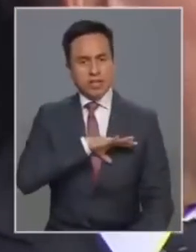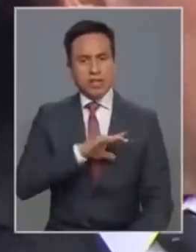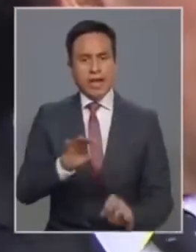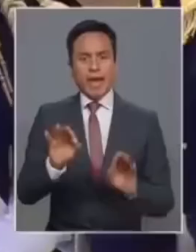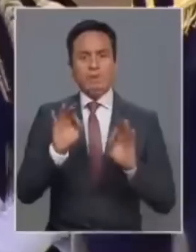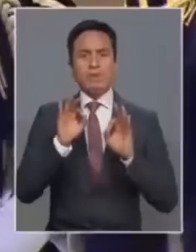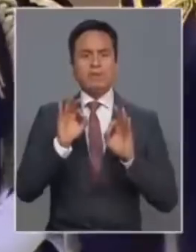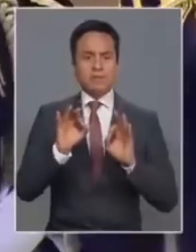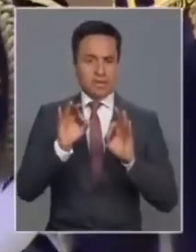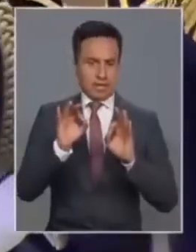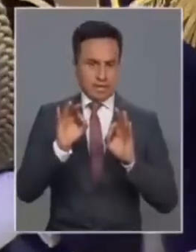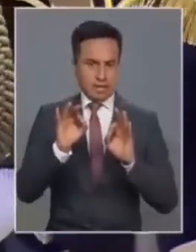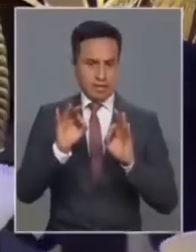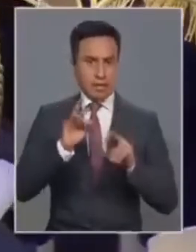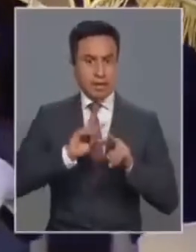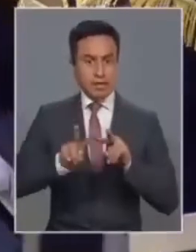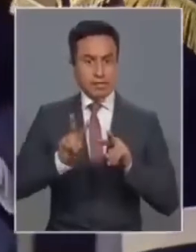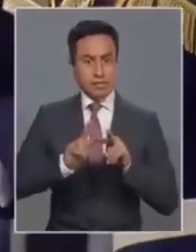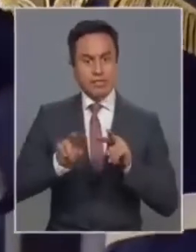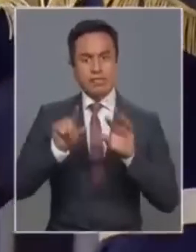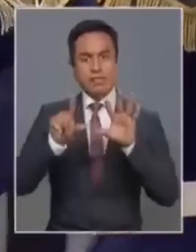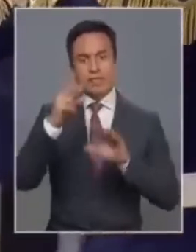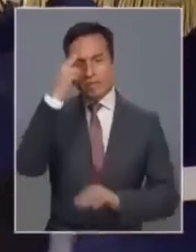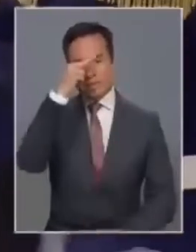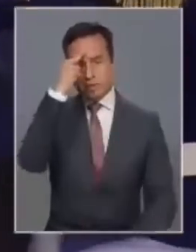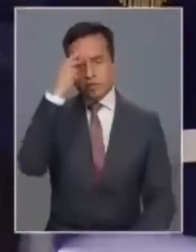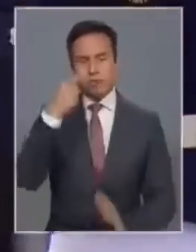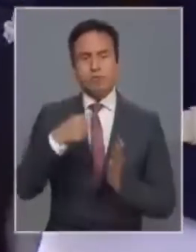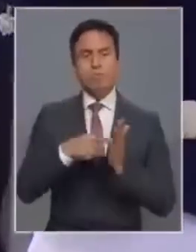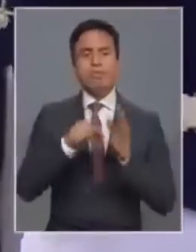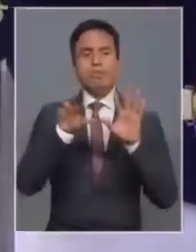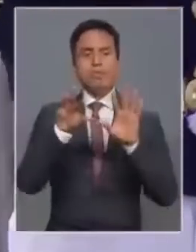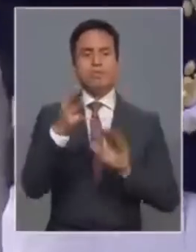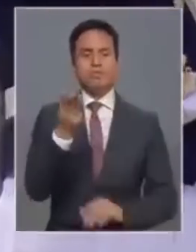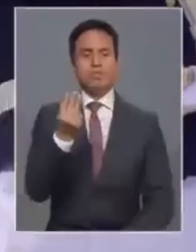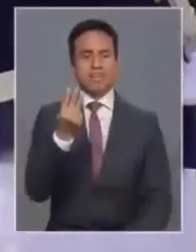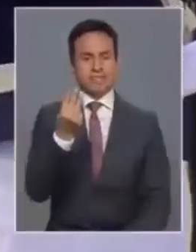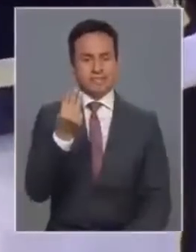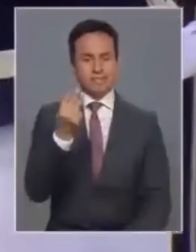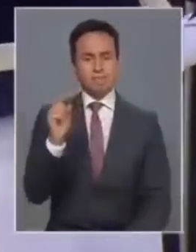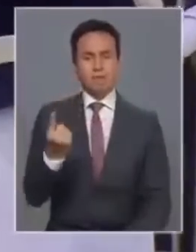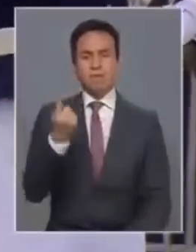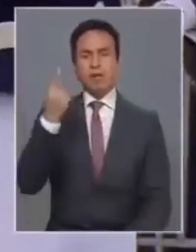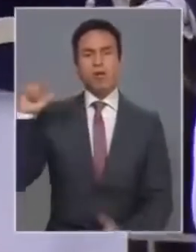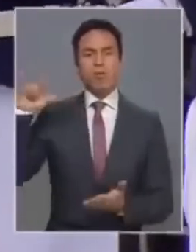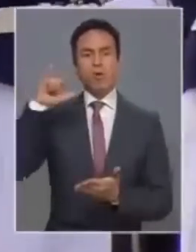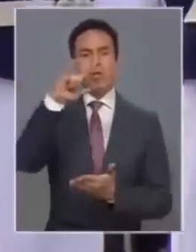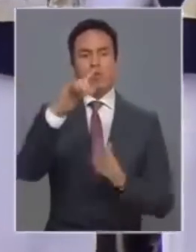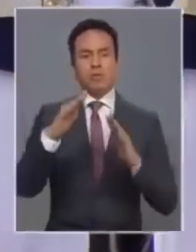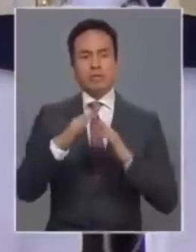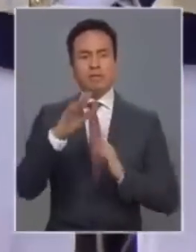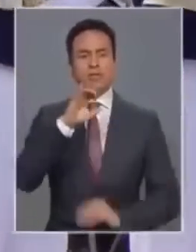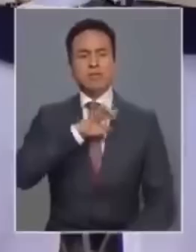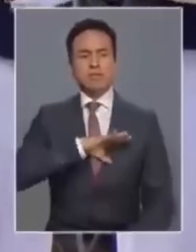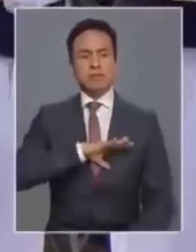especial por haber realizado un día 7 de marzo de 1913 el primer vuelo militar en Chile.